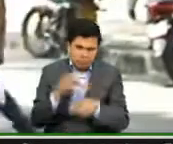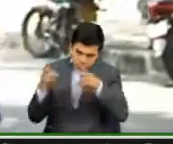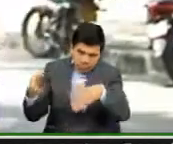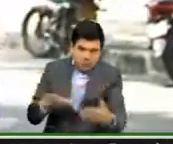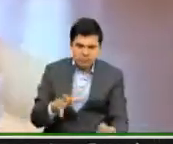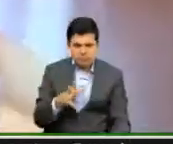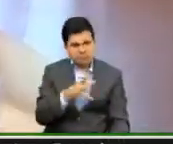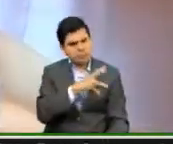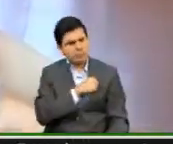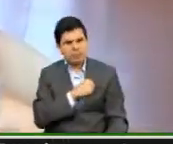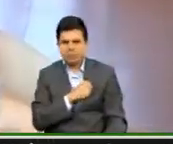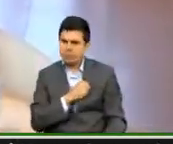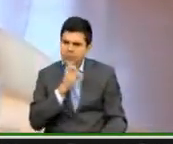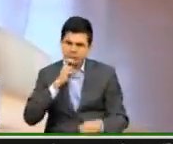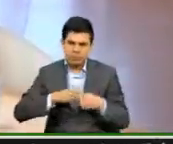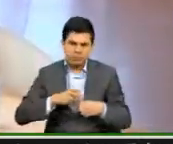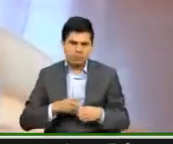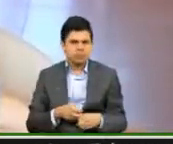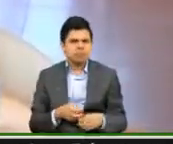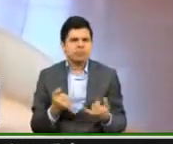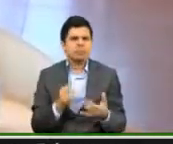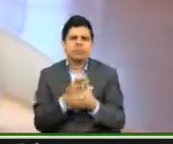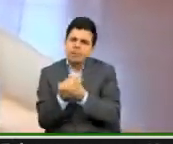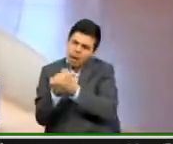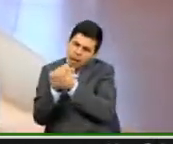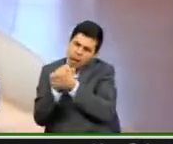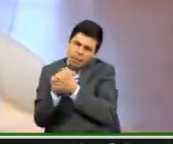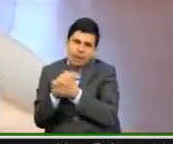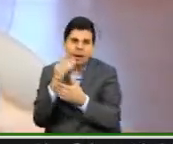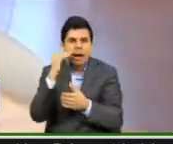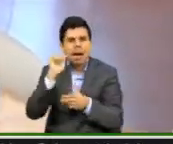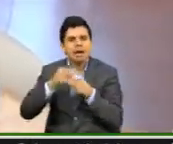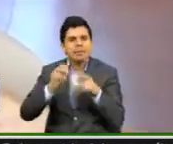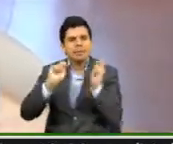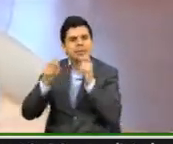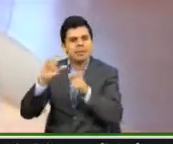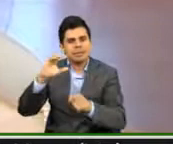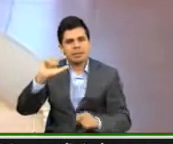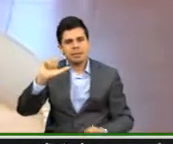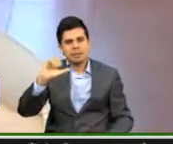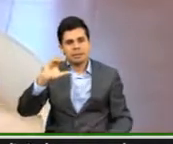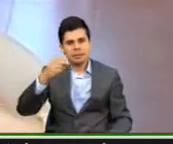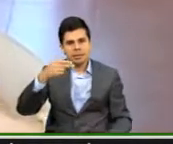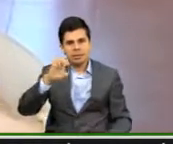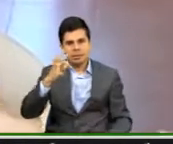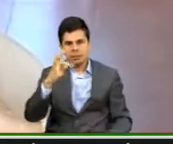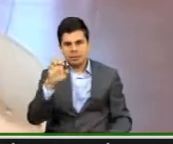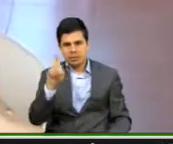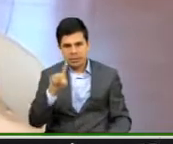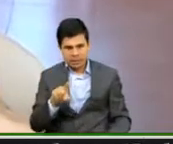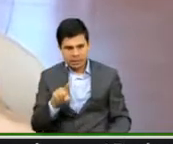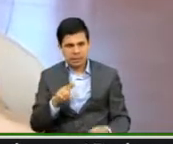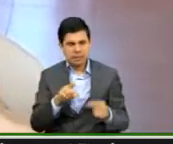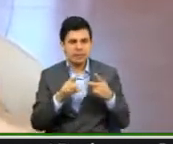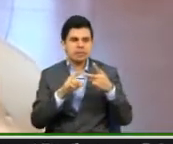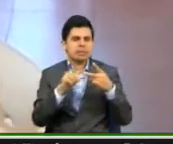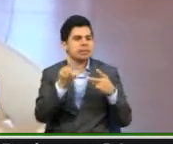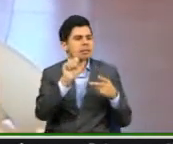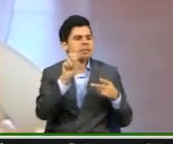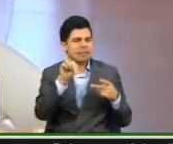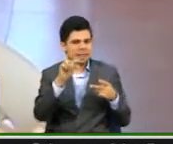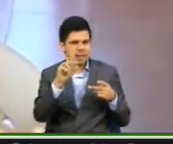lamentable hecho. De mi gran amiga, Cachetes le decíamos, Sandrita, para otras, para nosotras era